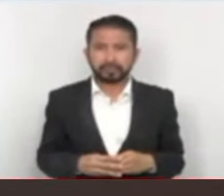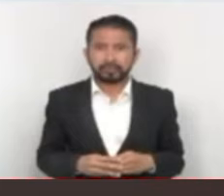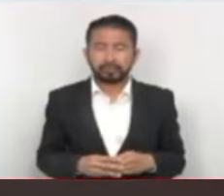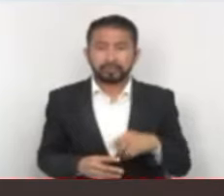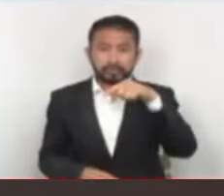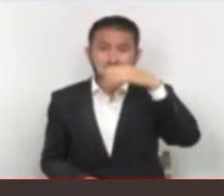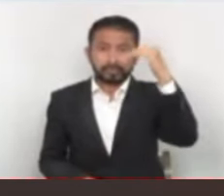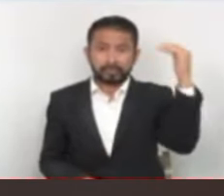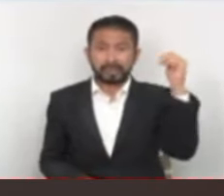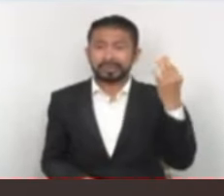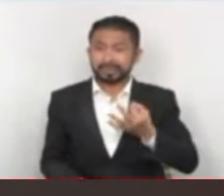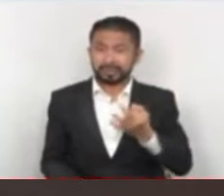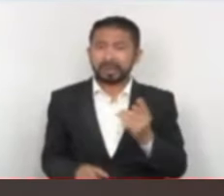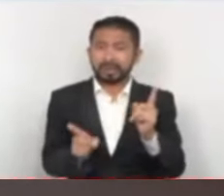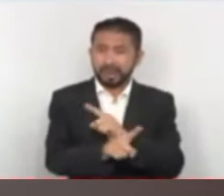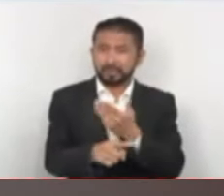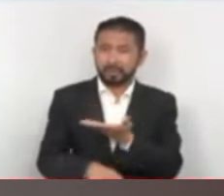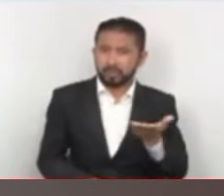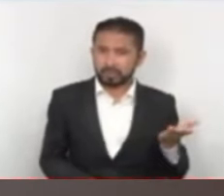El país necesita mejorar.